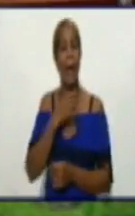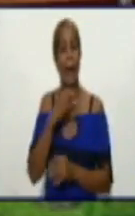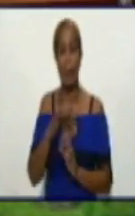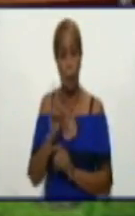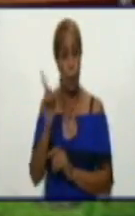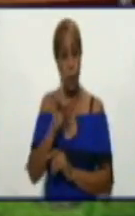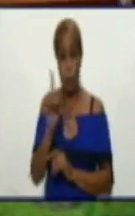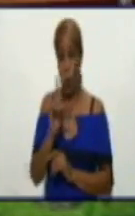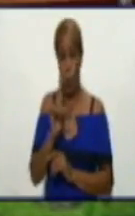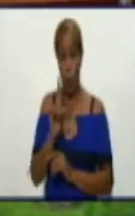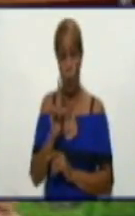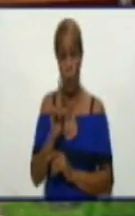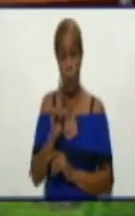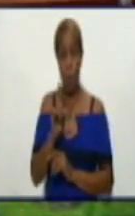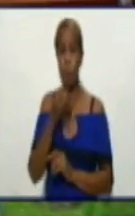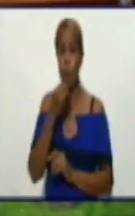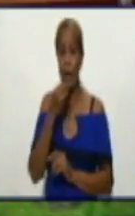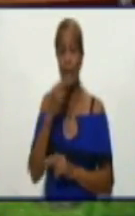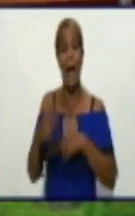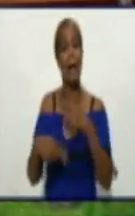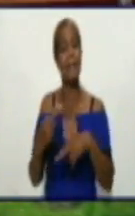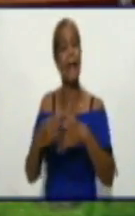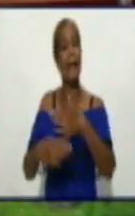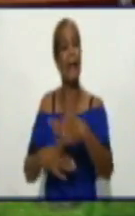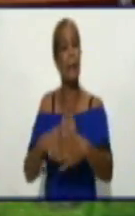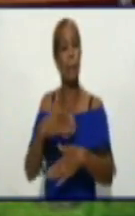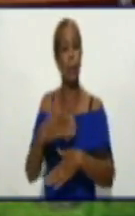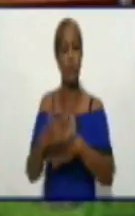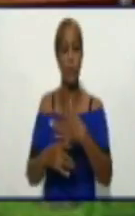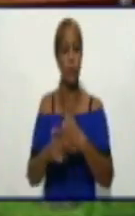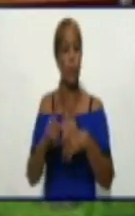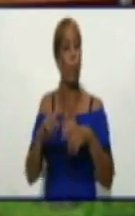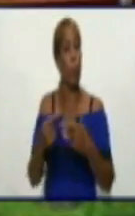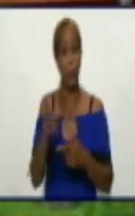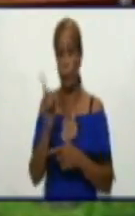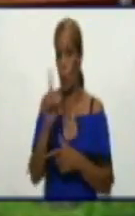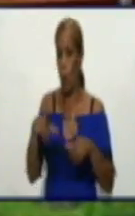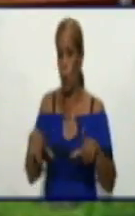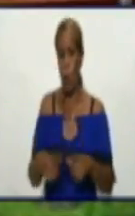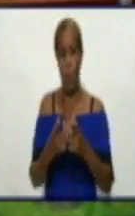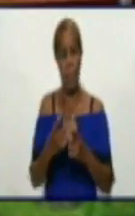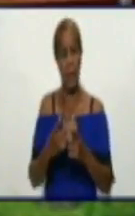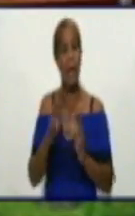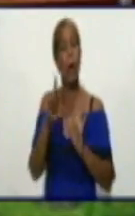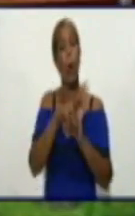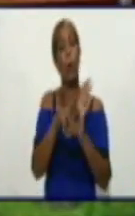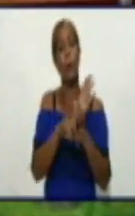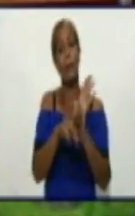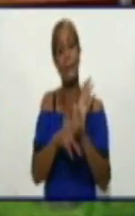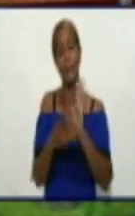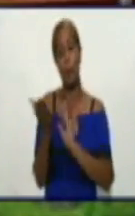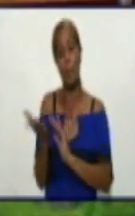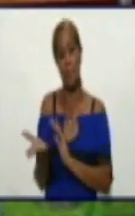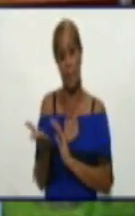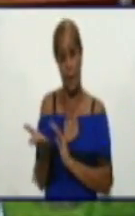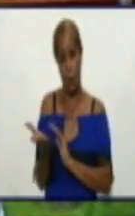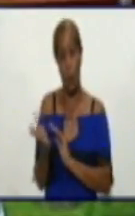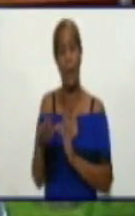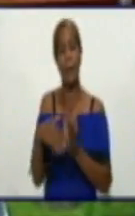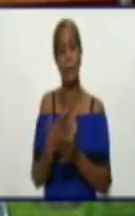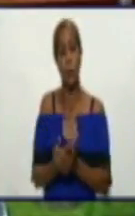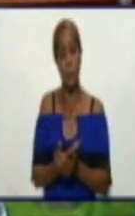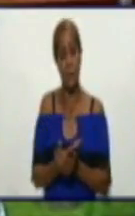no cumpla con alguna de las cuestiones que anteriormente expresa el documento. Ahora, la tercera etapa, Carlos, que es del